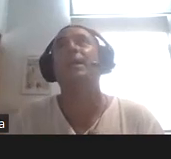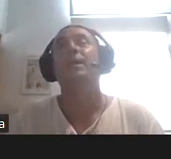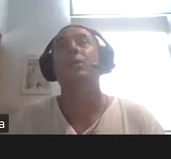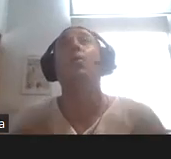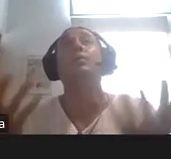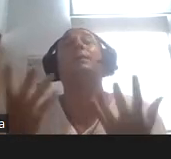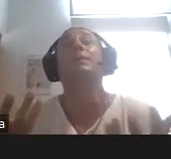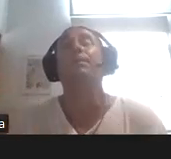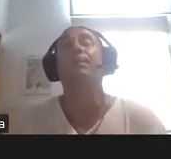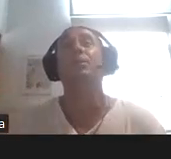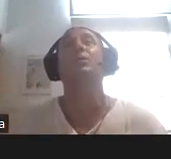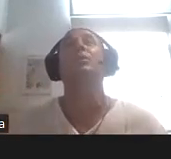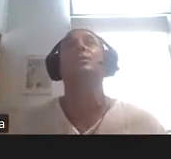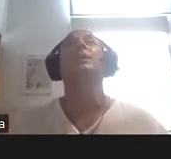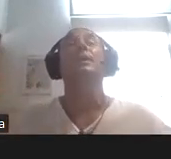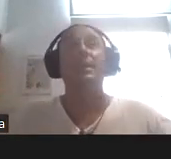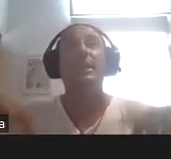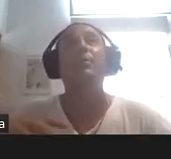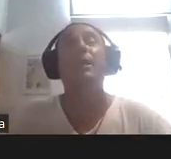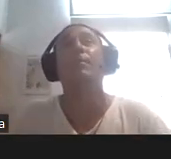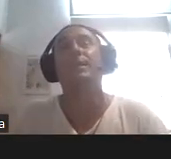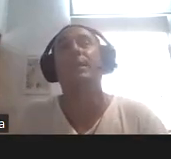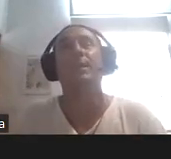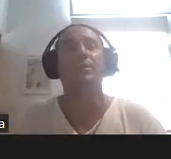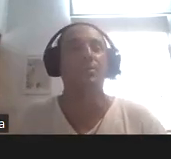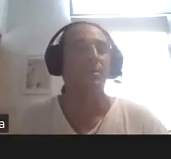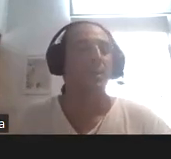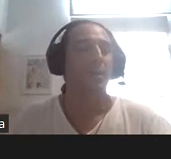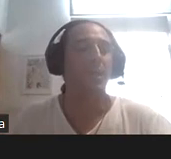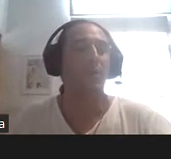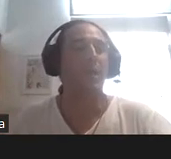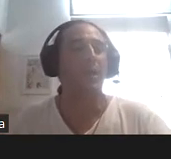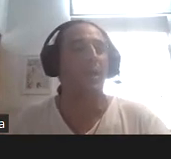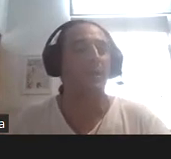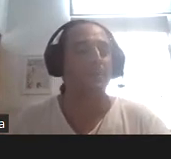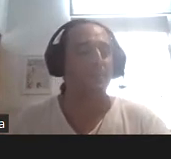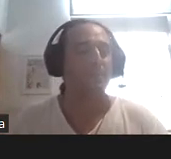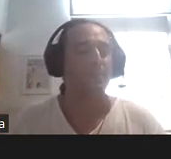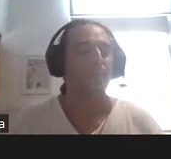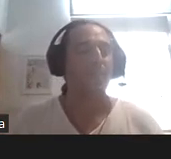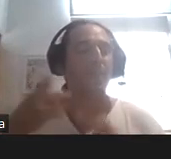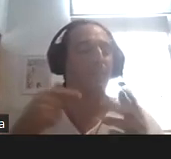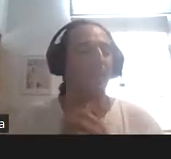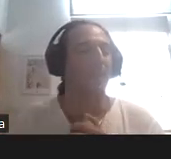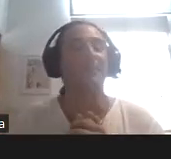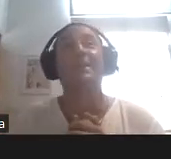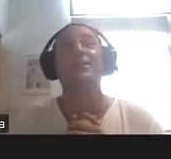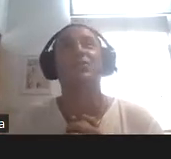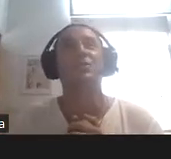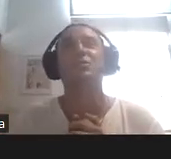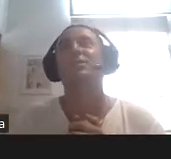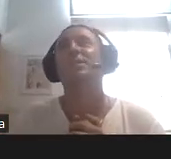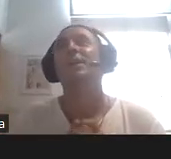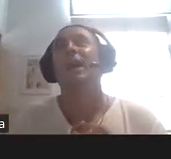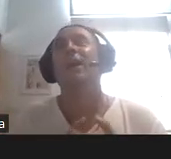Climática son justamente este espacio donde nos sentamos a conversar de esto. Y algo que me, ya me quedan